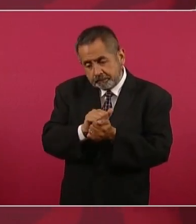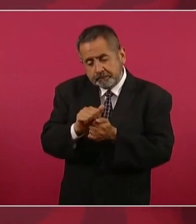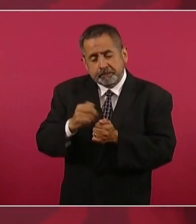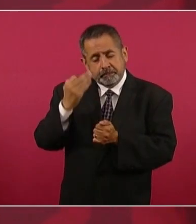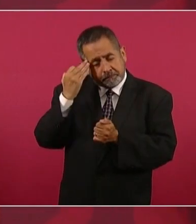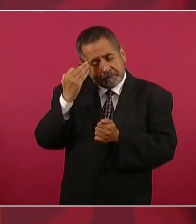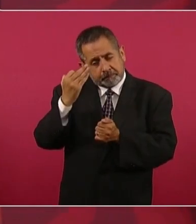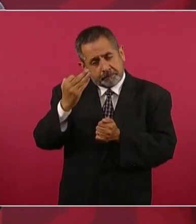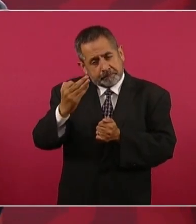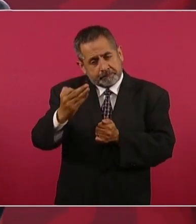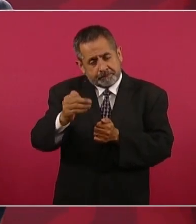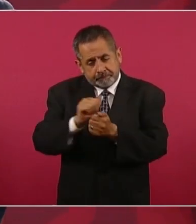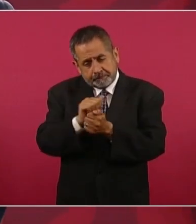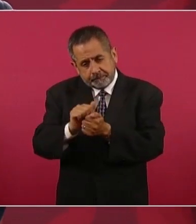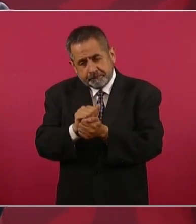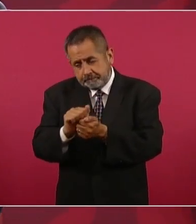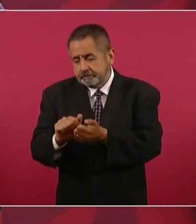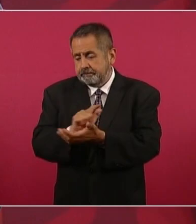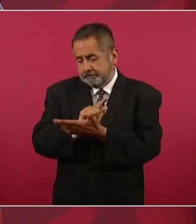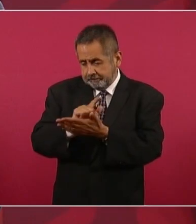más tiempo